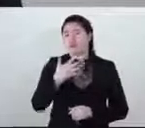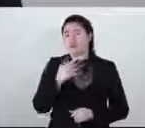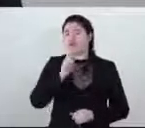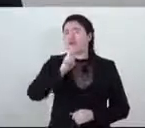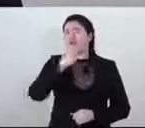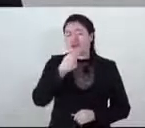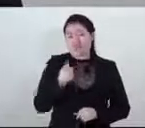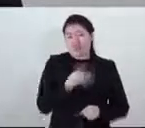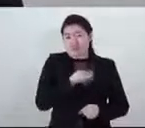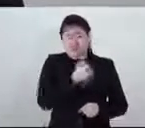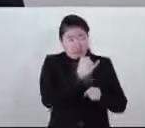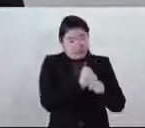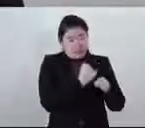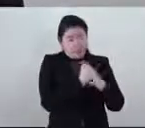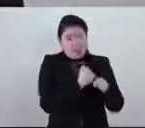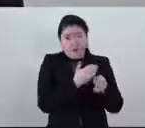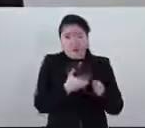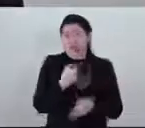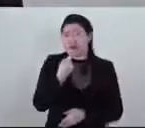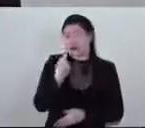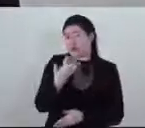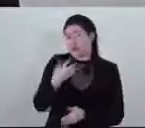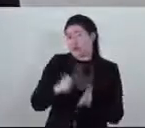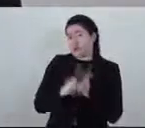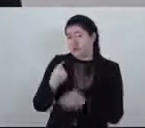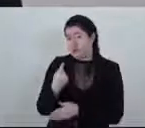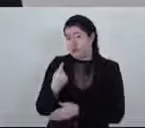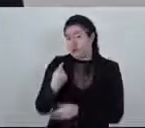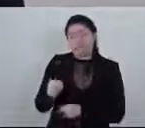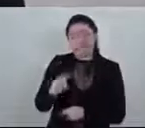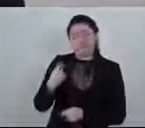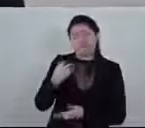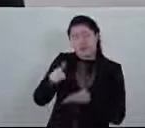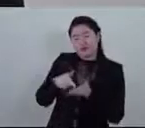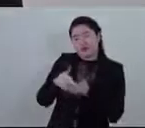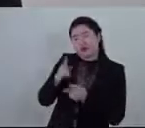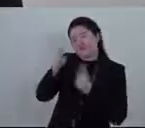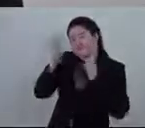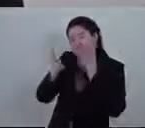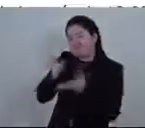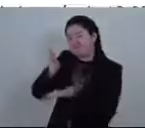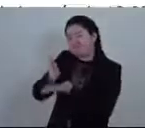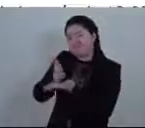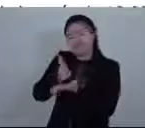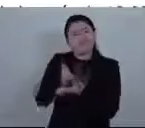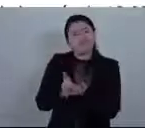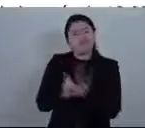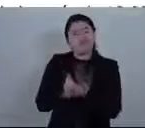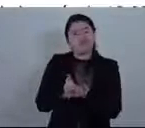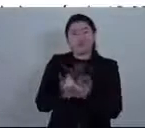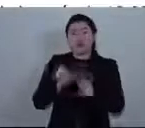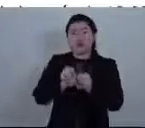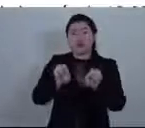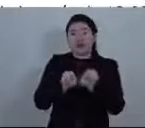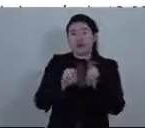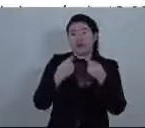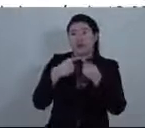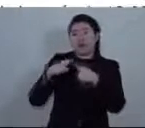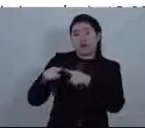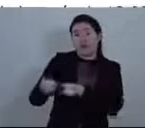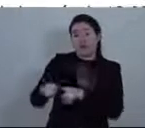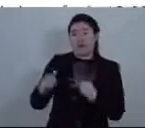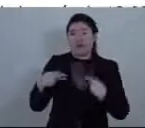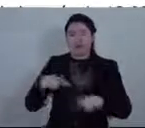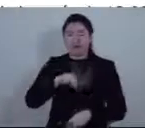1. 5.1, visitas a la zona del incidente. Un equipo multidisciplinario de expertos en la materia